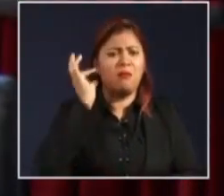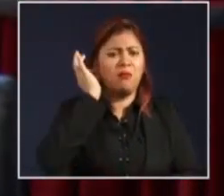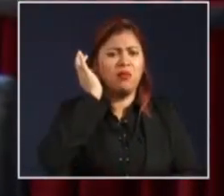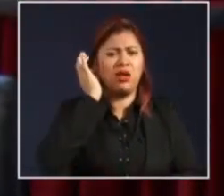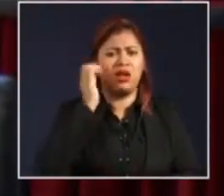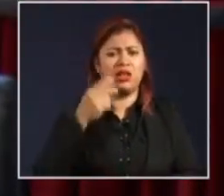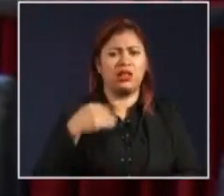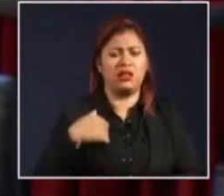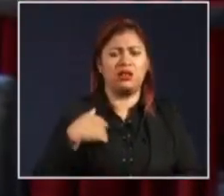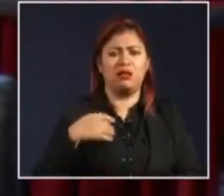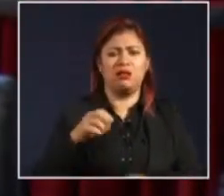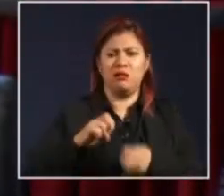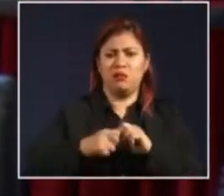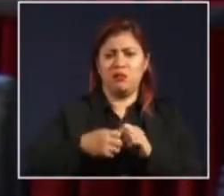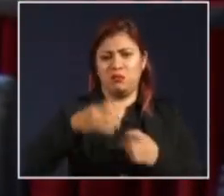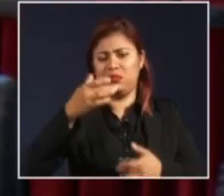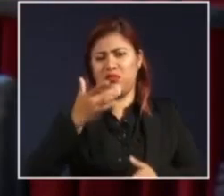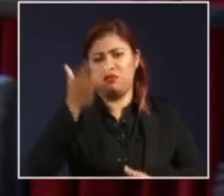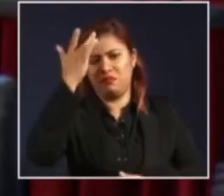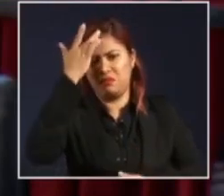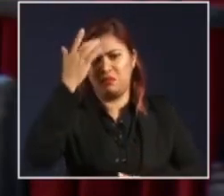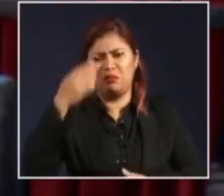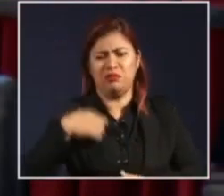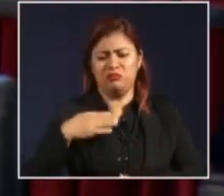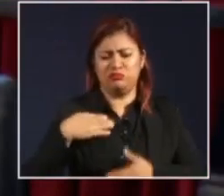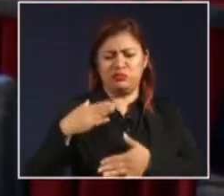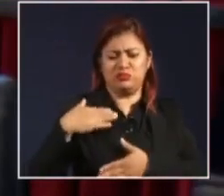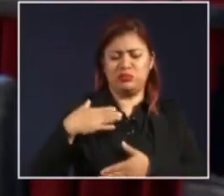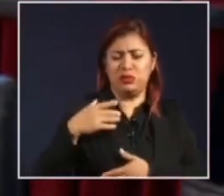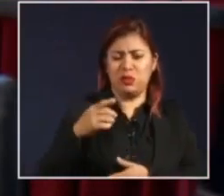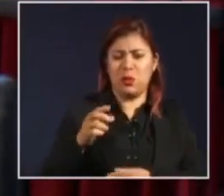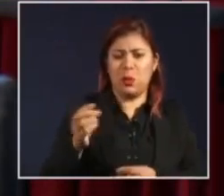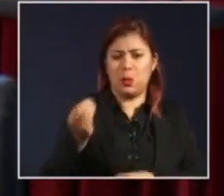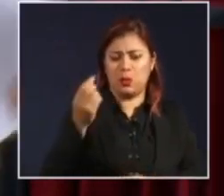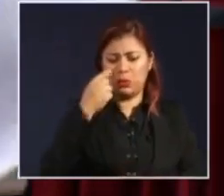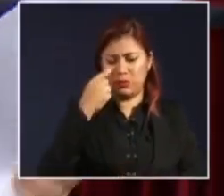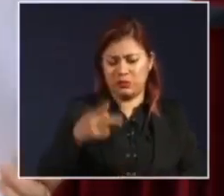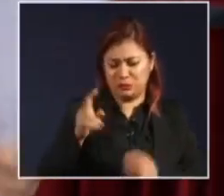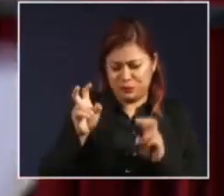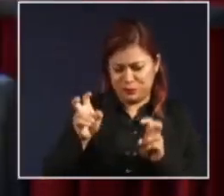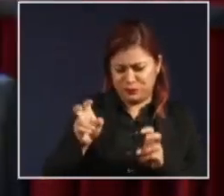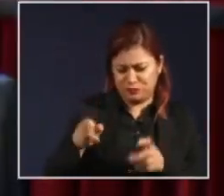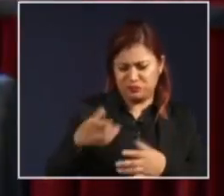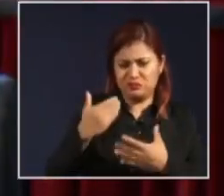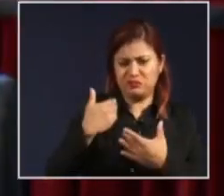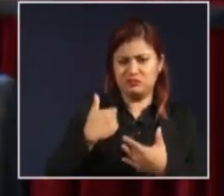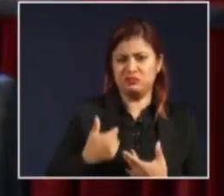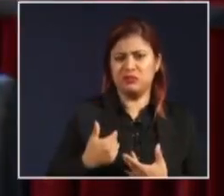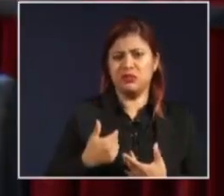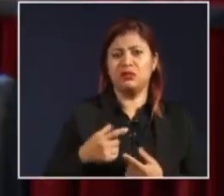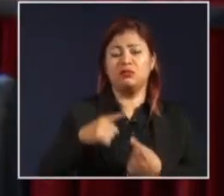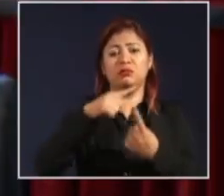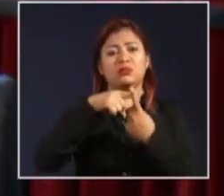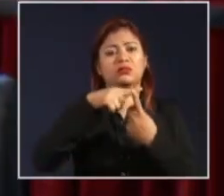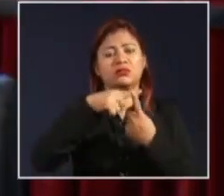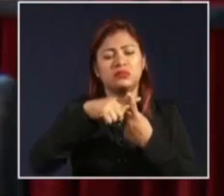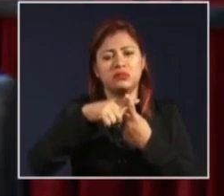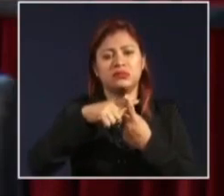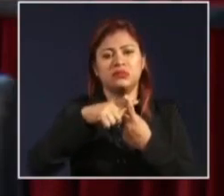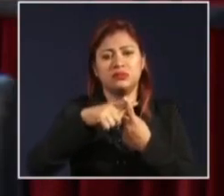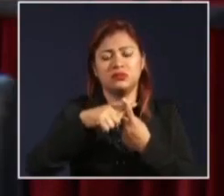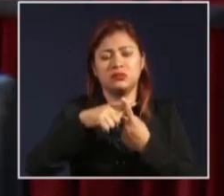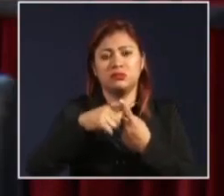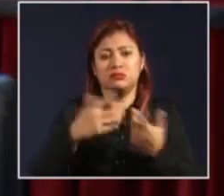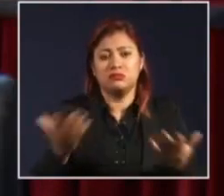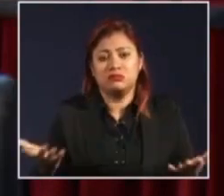problemas cardíacos y que cuando la fueron a revisar y examinar en Costa Rica, dio positivo. Entonces